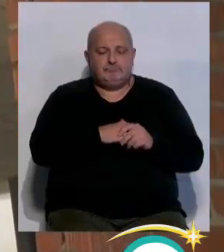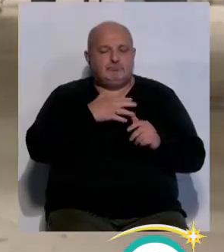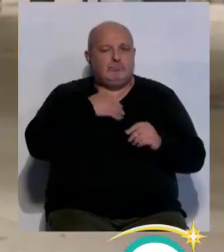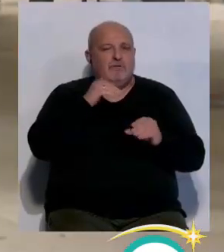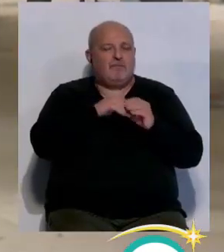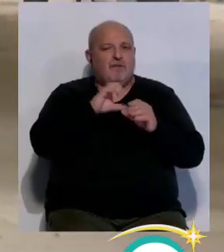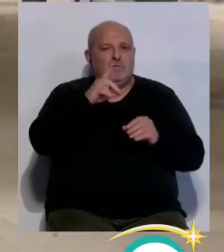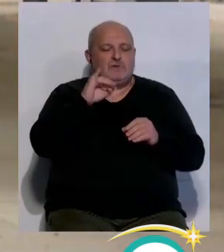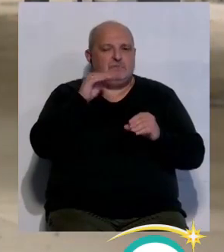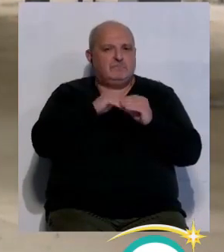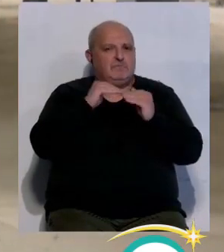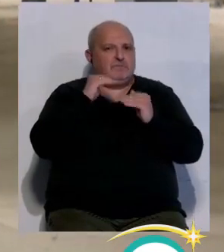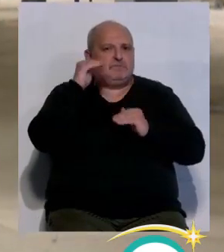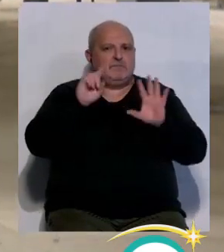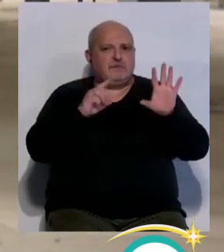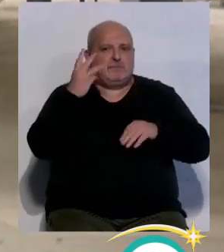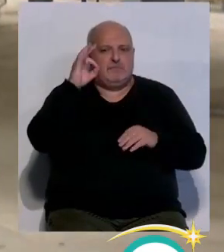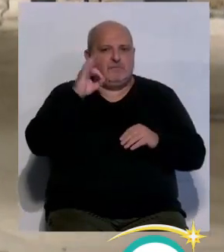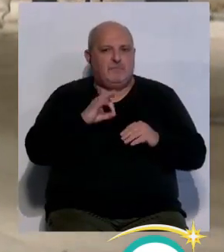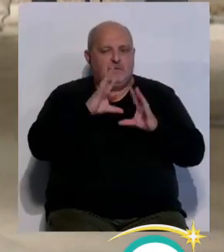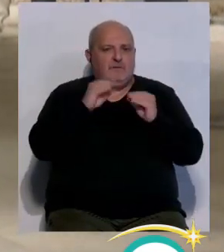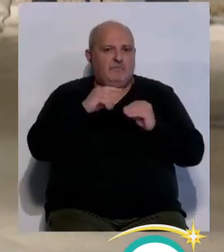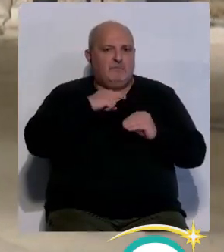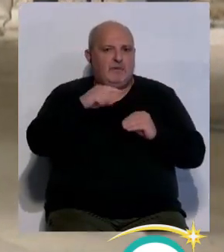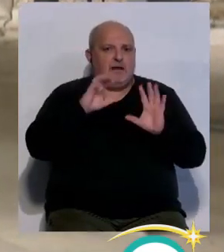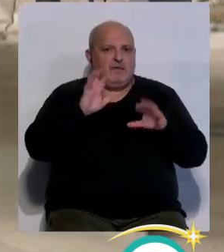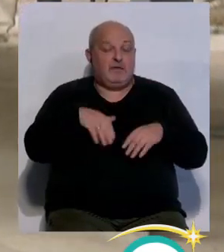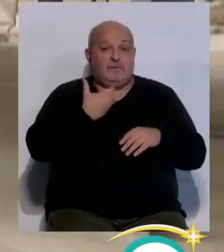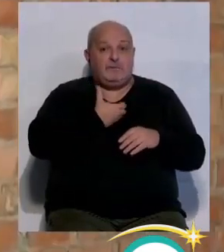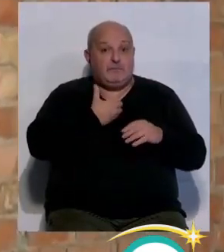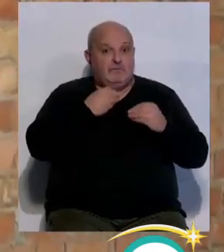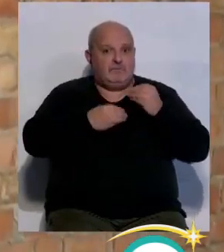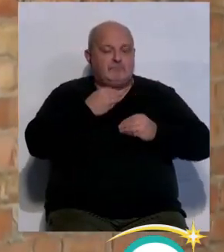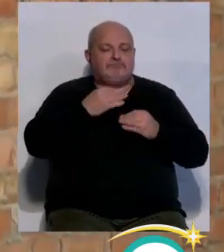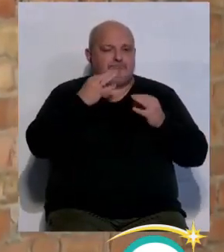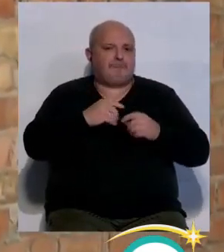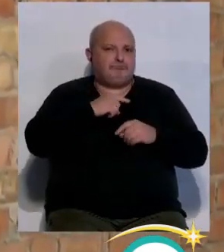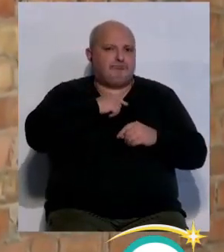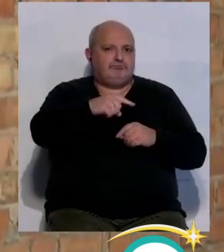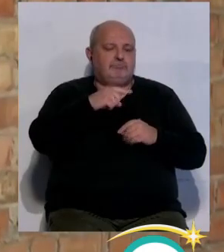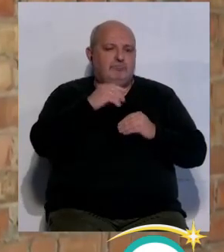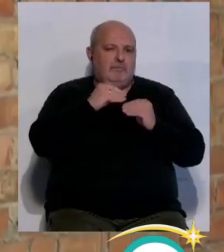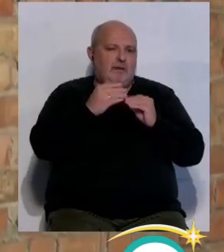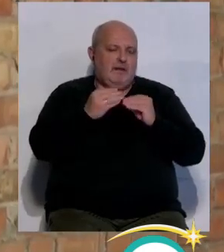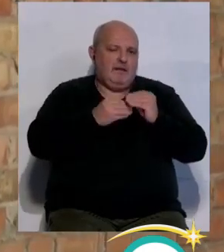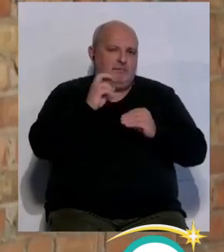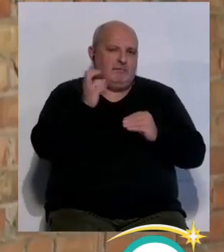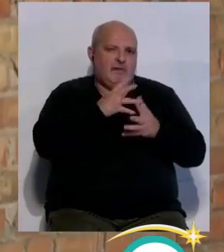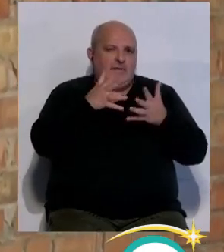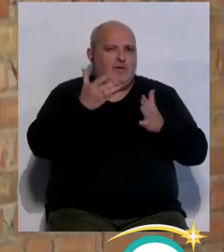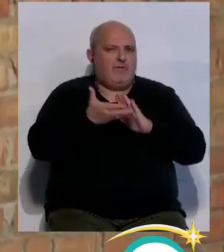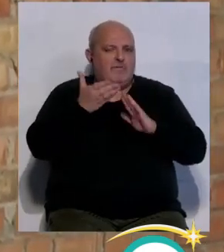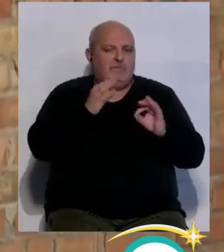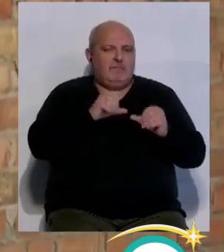Los fondos EDUSI superan el 63% de ejecución en Cádiz. El ayuntamiento garantiza la realización de grandes